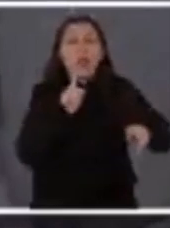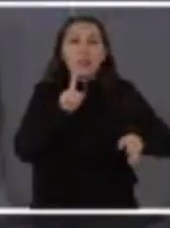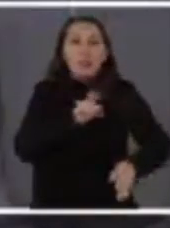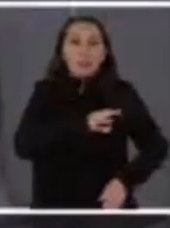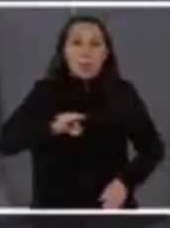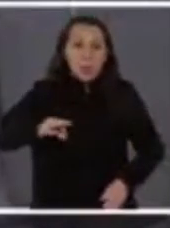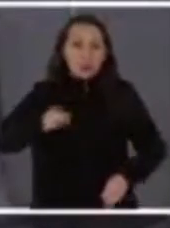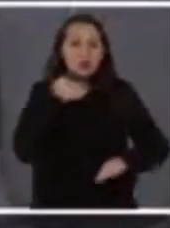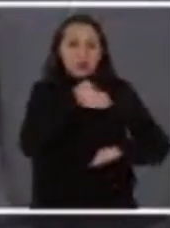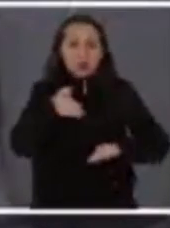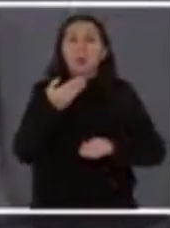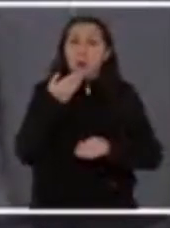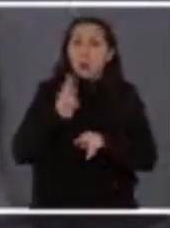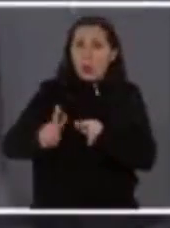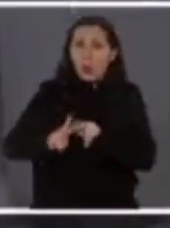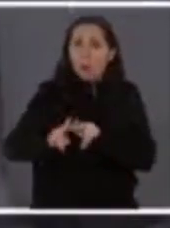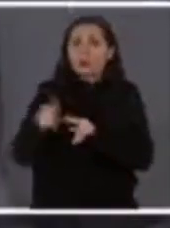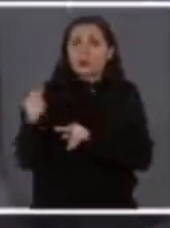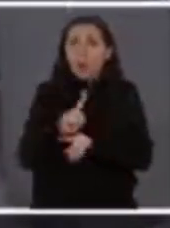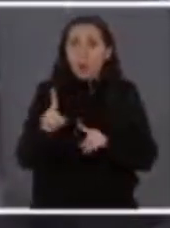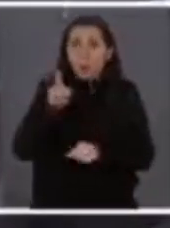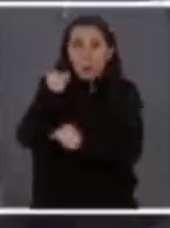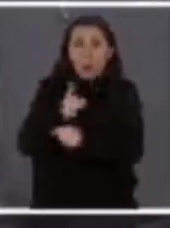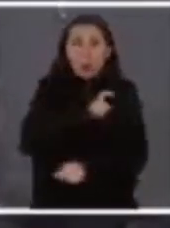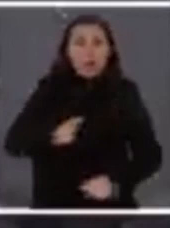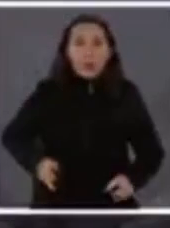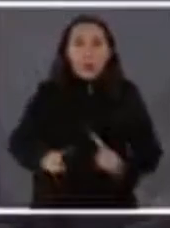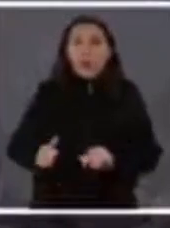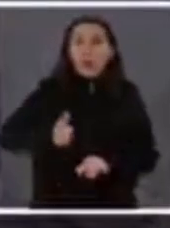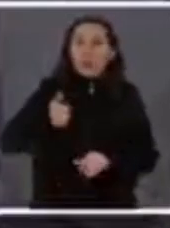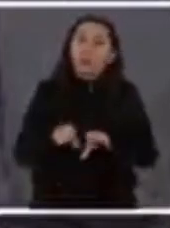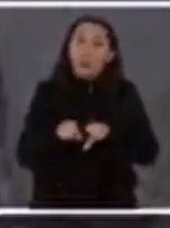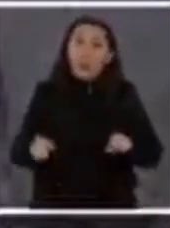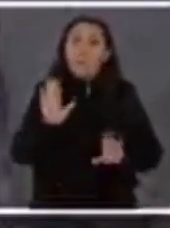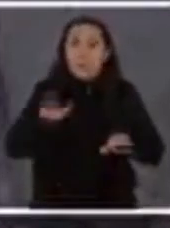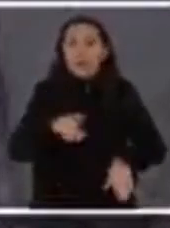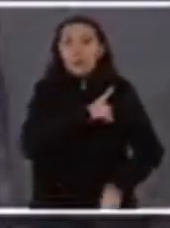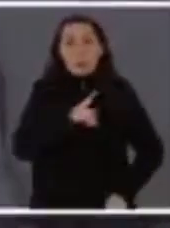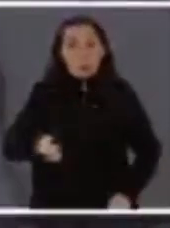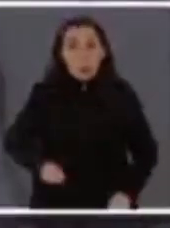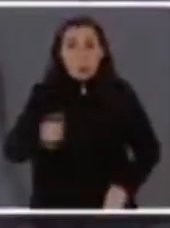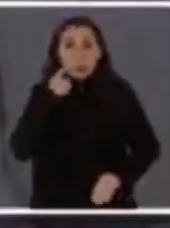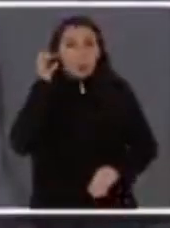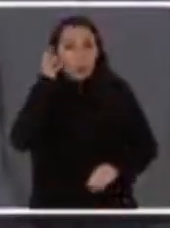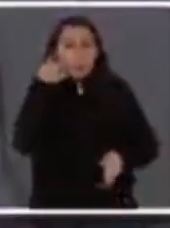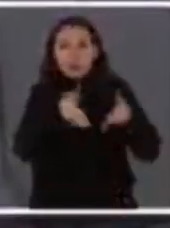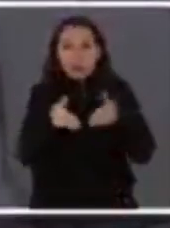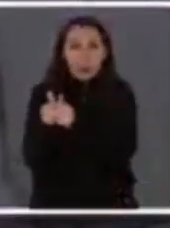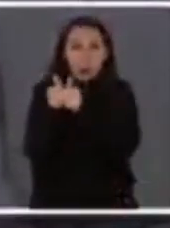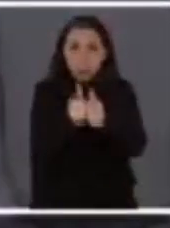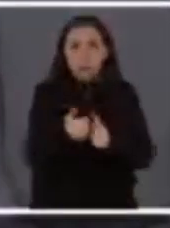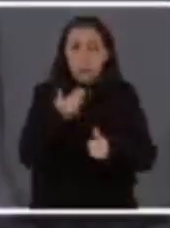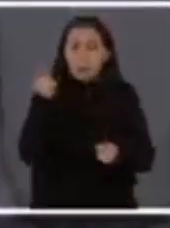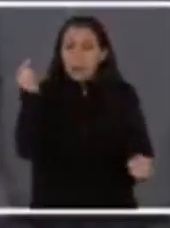los ministros. Y también están haciendo lo propio, no por instrucción del gobierno, sino por voluntad y por compromiso de los parlamentarios y parlamentarias. Acá estamos con